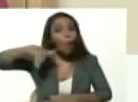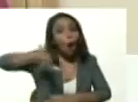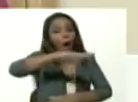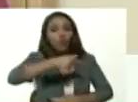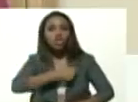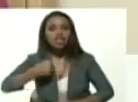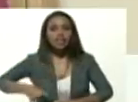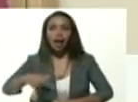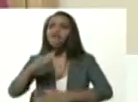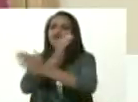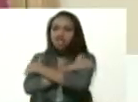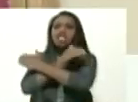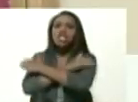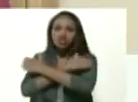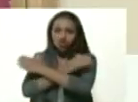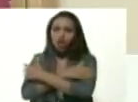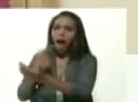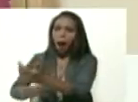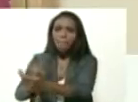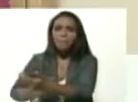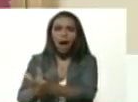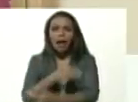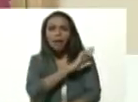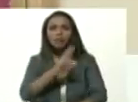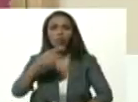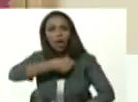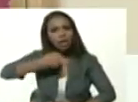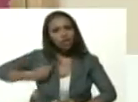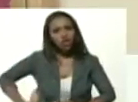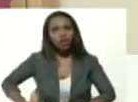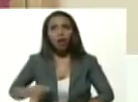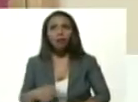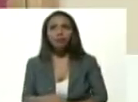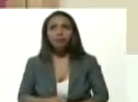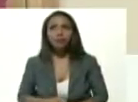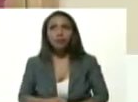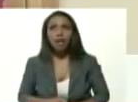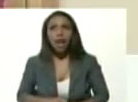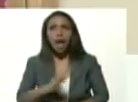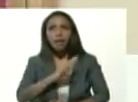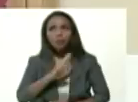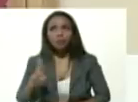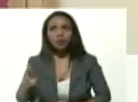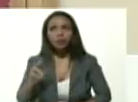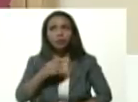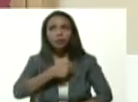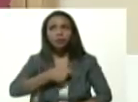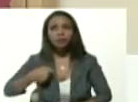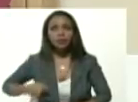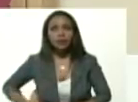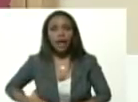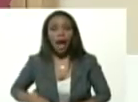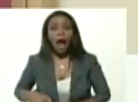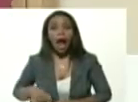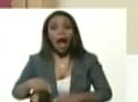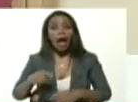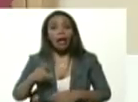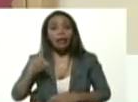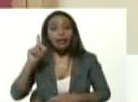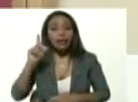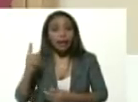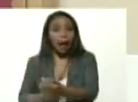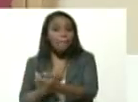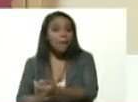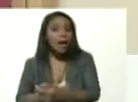Nuestras felicitaciones a nuestra hermana República China, República Popular de China. En el caso de nuestra hermana Italia,